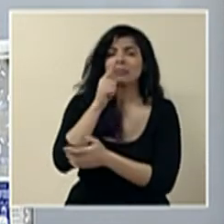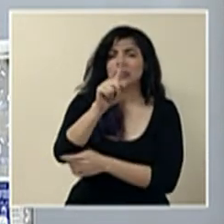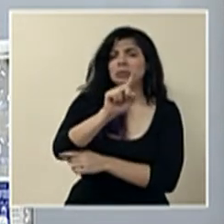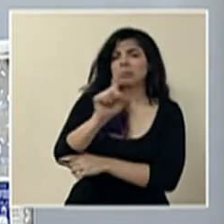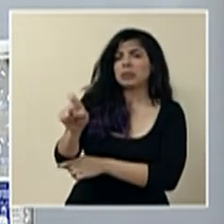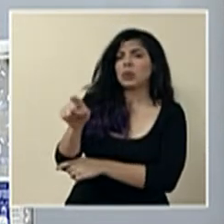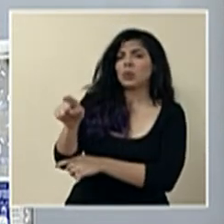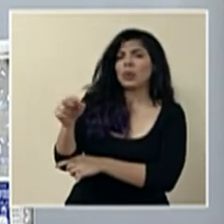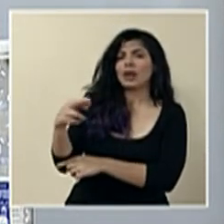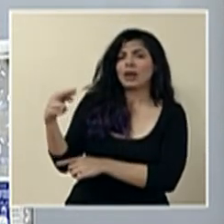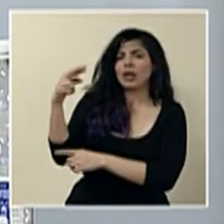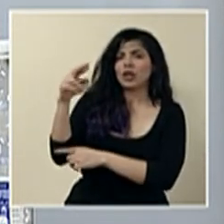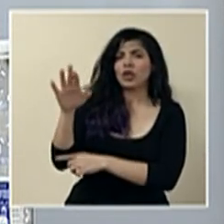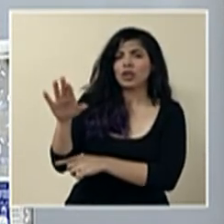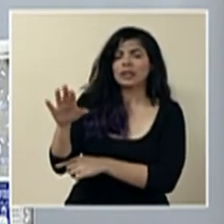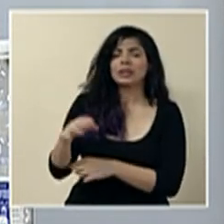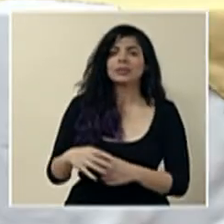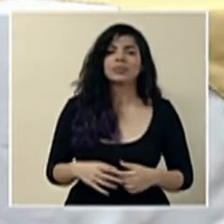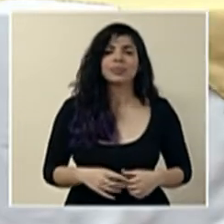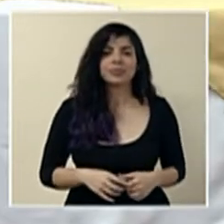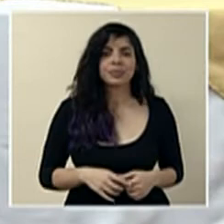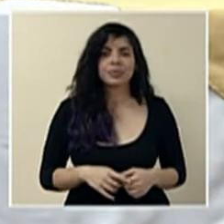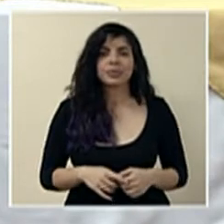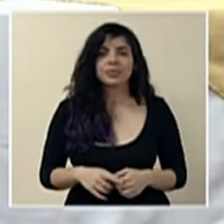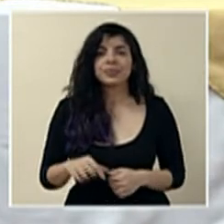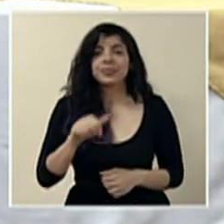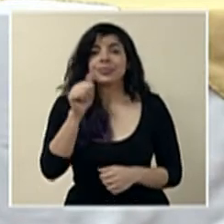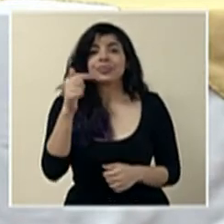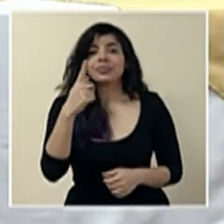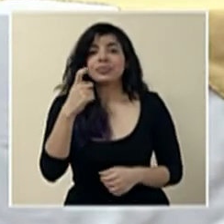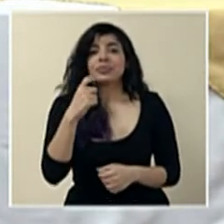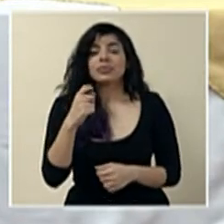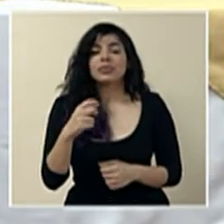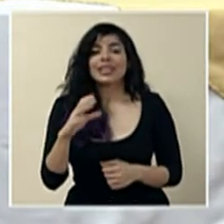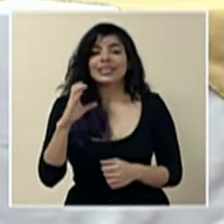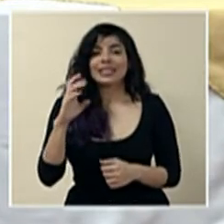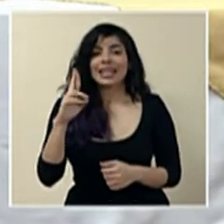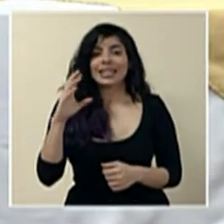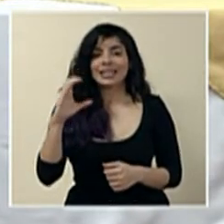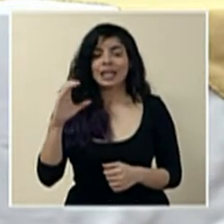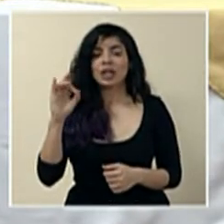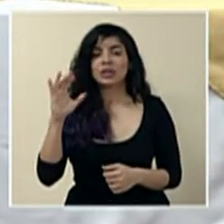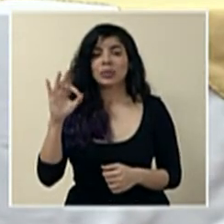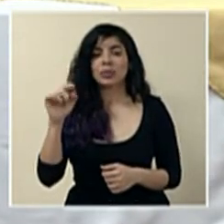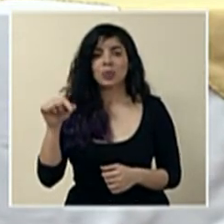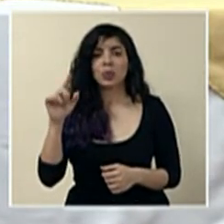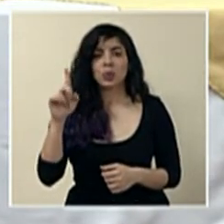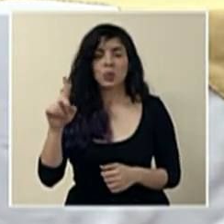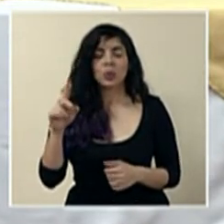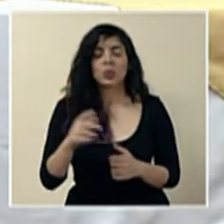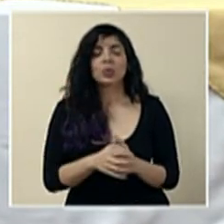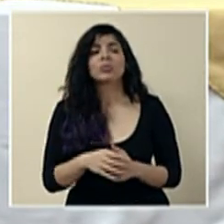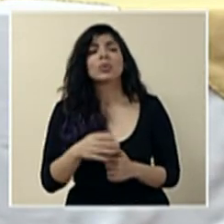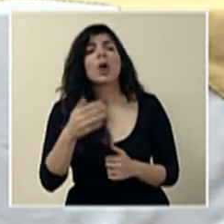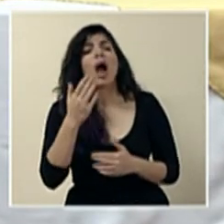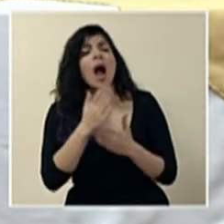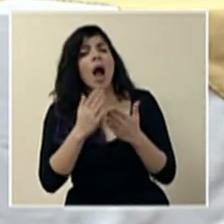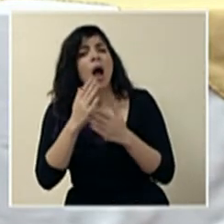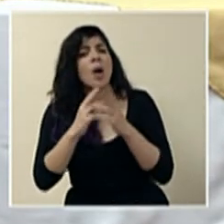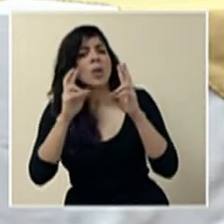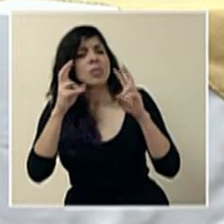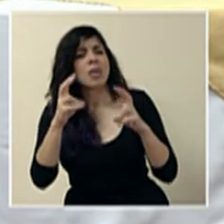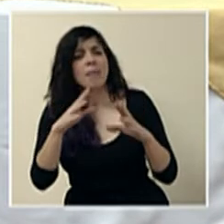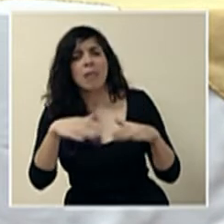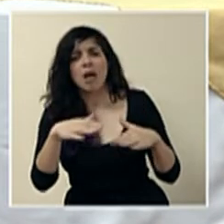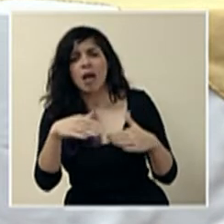a los rectores del sector. Otra consulta del colega de CRC 89.1. Hubo temas que no estuvieron sobre